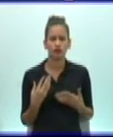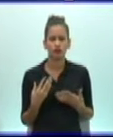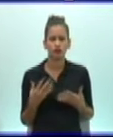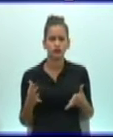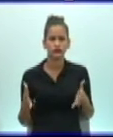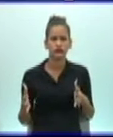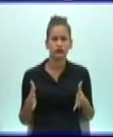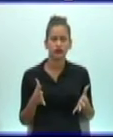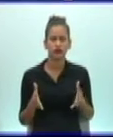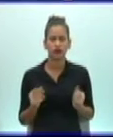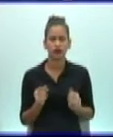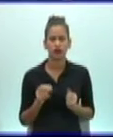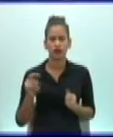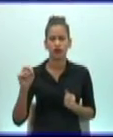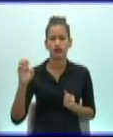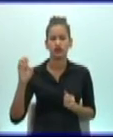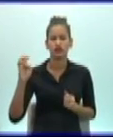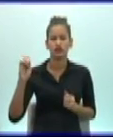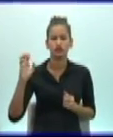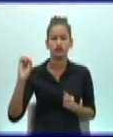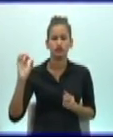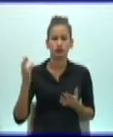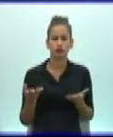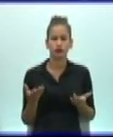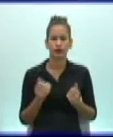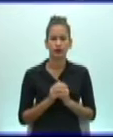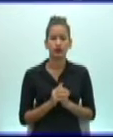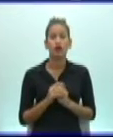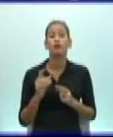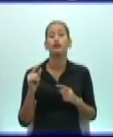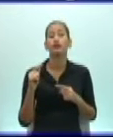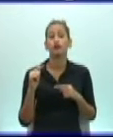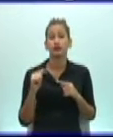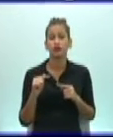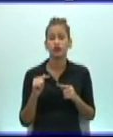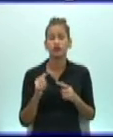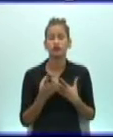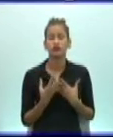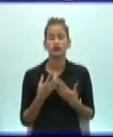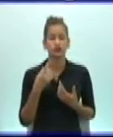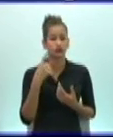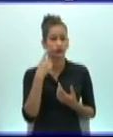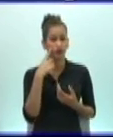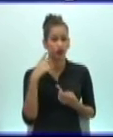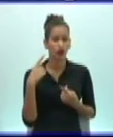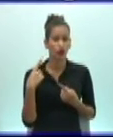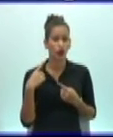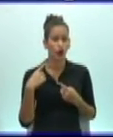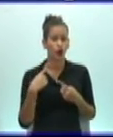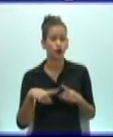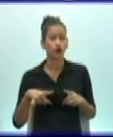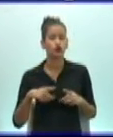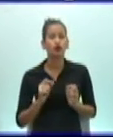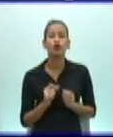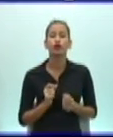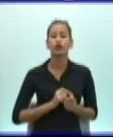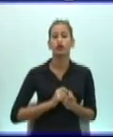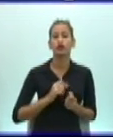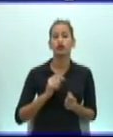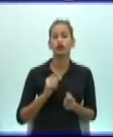no media un nexo comparativo. Por lo tanto, podemos decir que estamos en presencia de otro de los recursos expresivos, que es